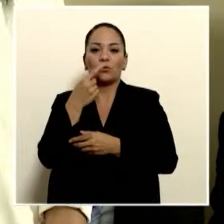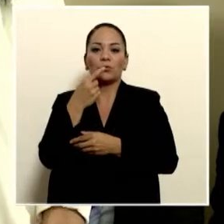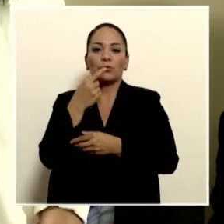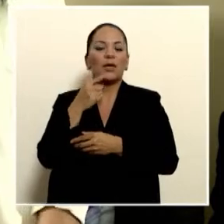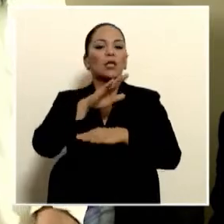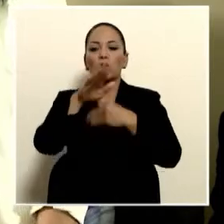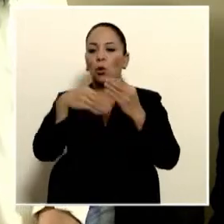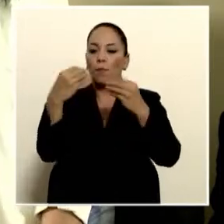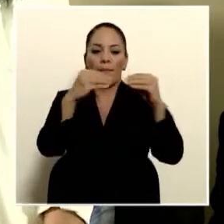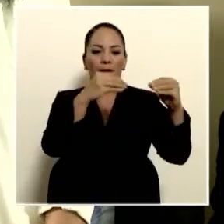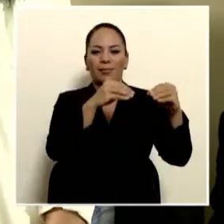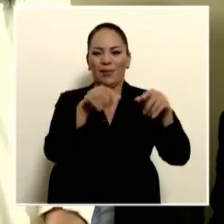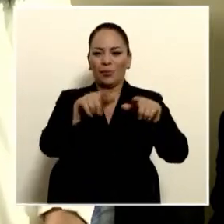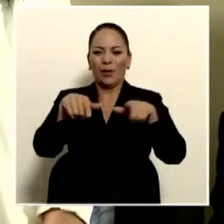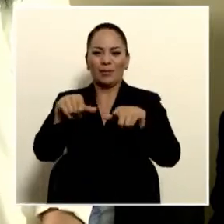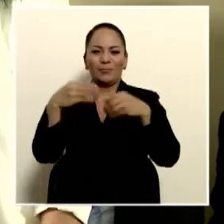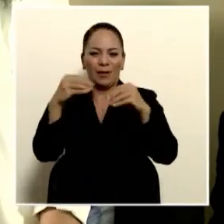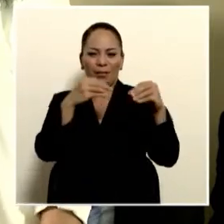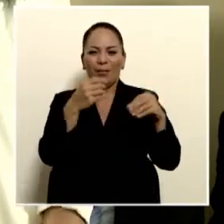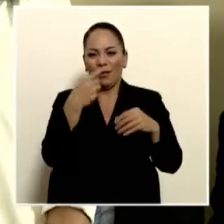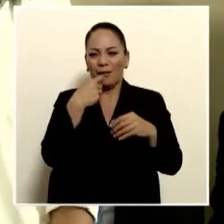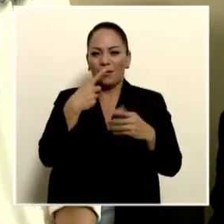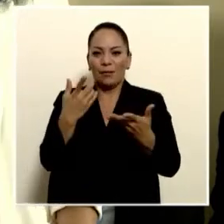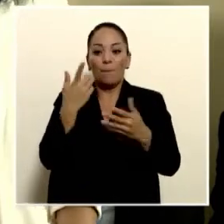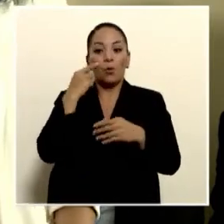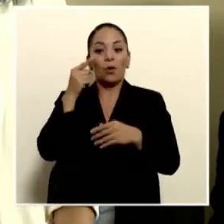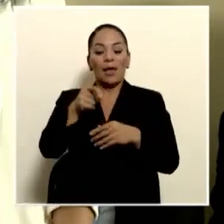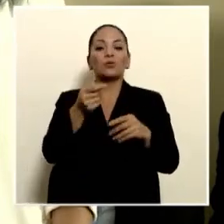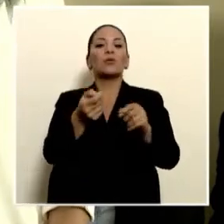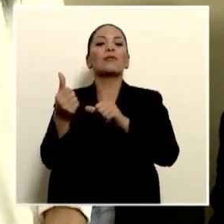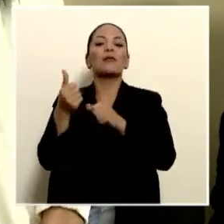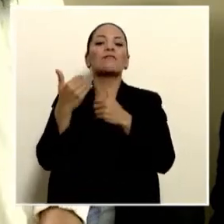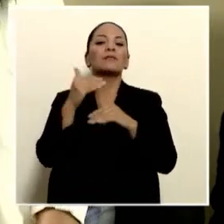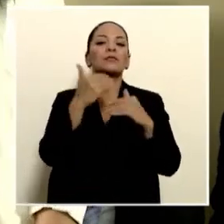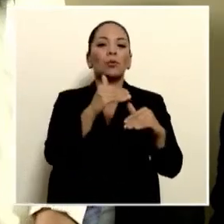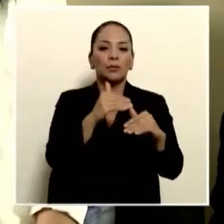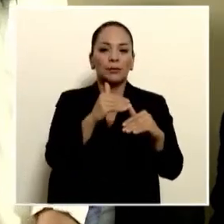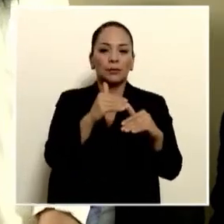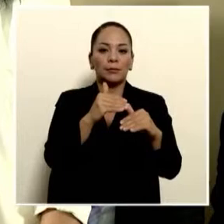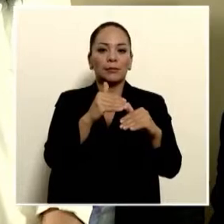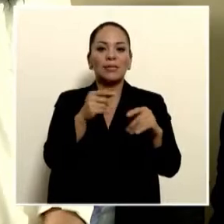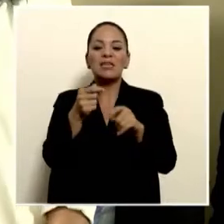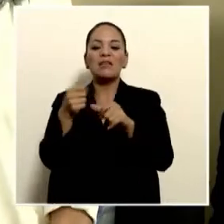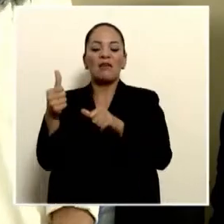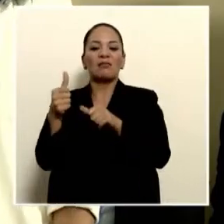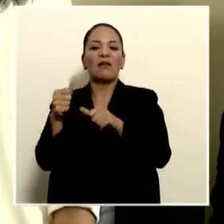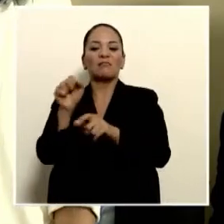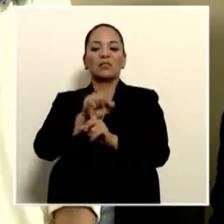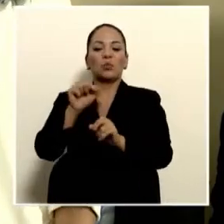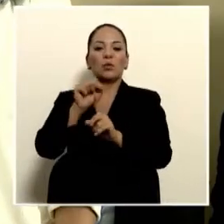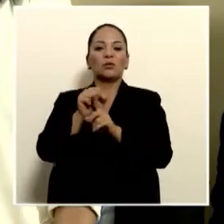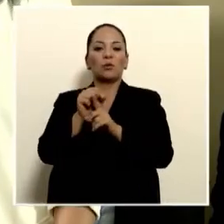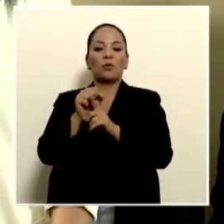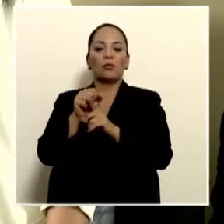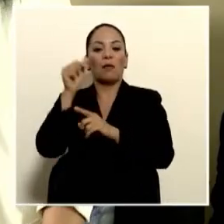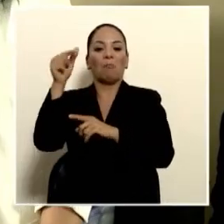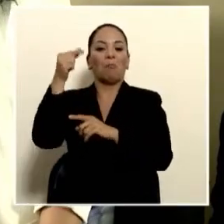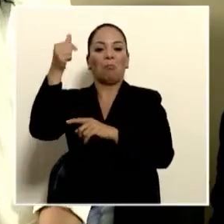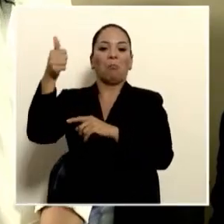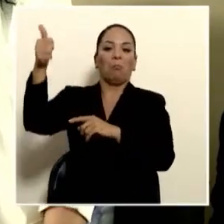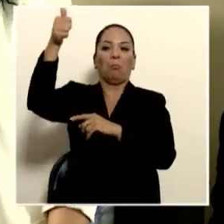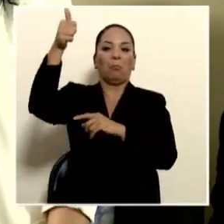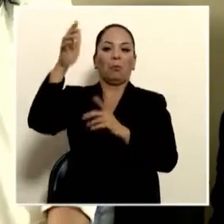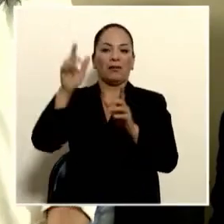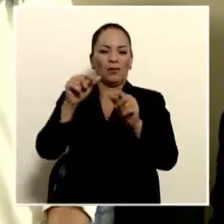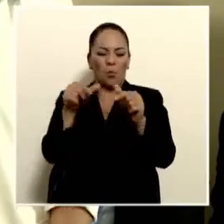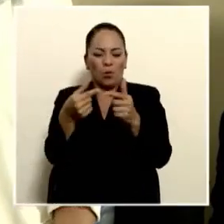porque quita un montón de restricciones, quita la discreción de burócratas, y ustedes saben qué pasa cuando